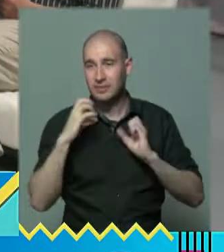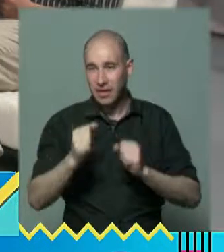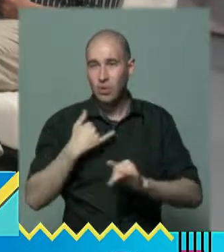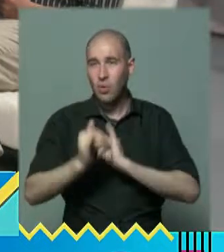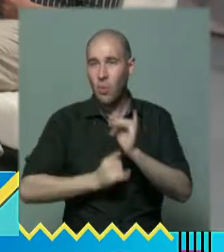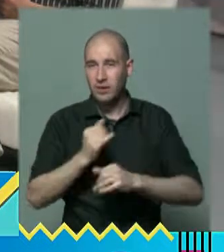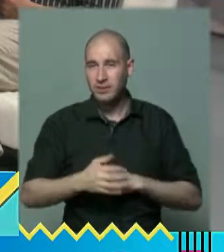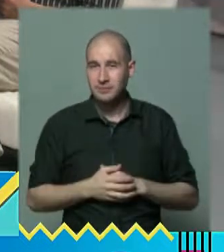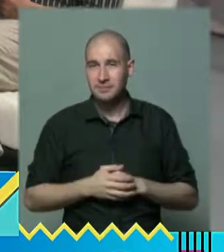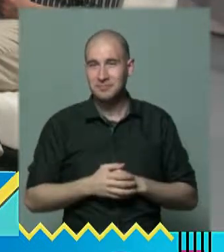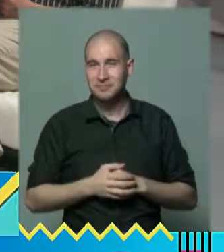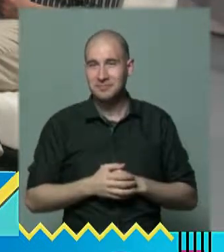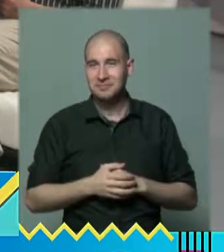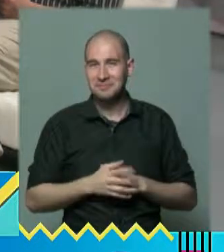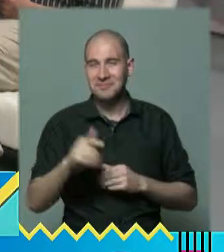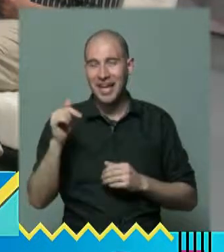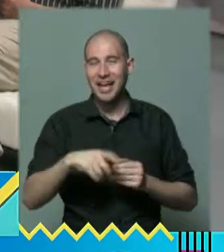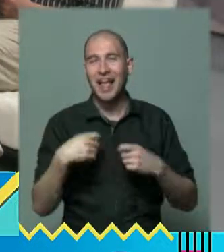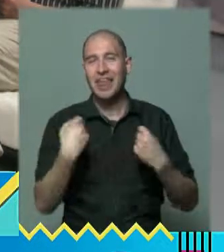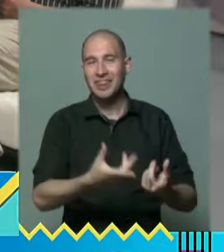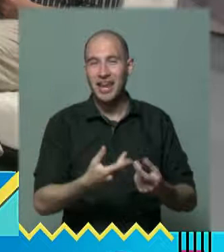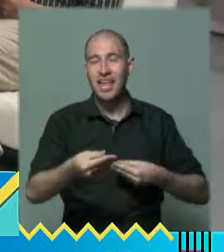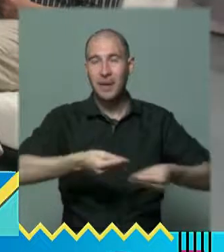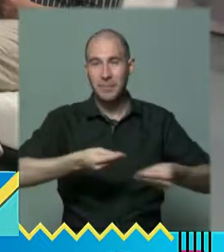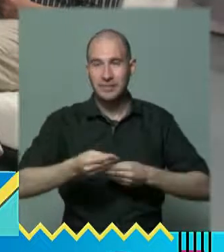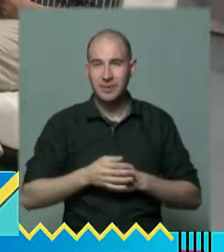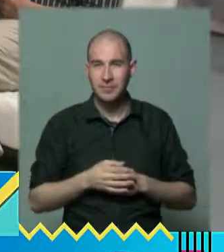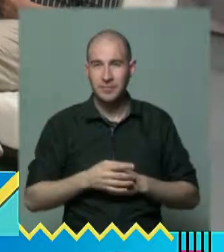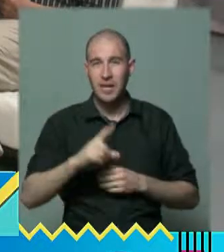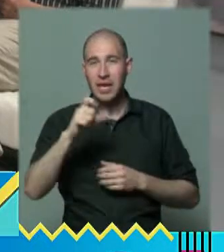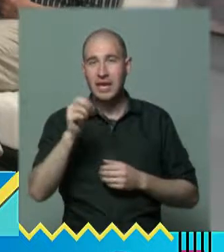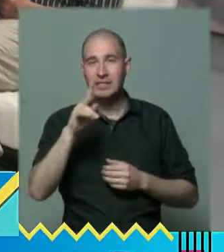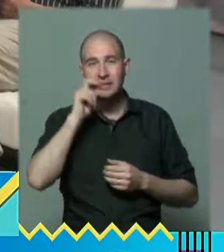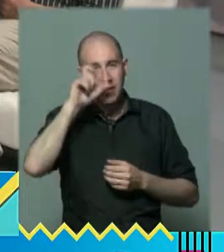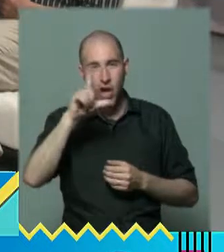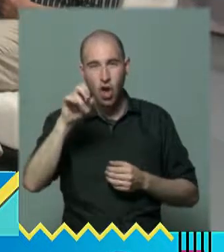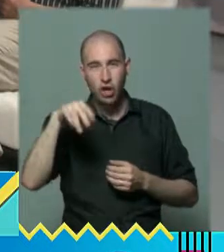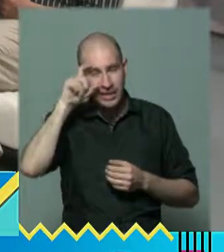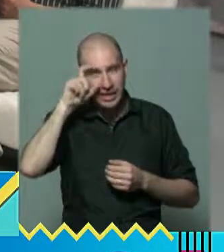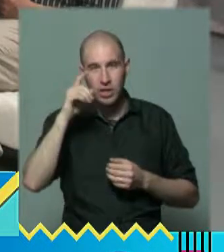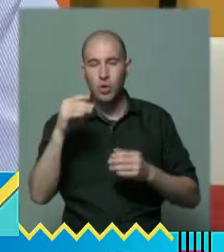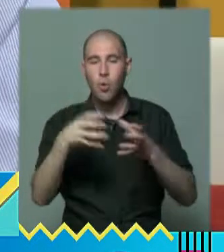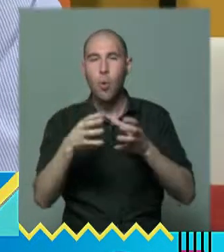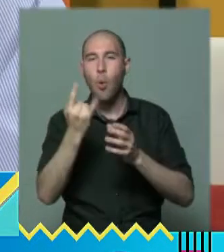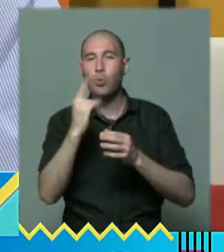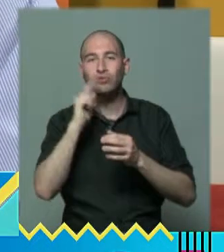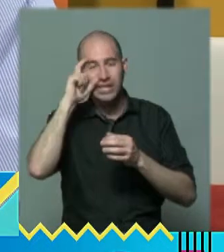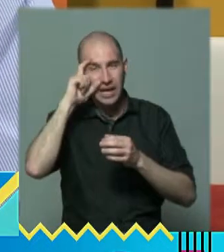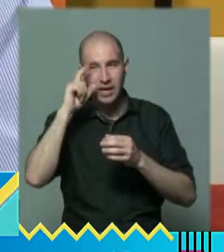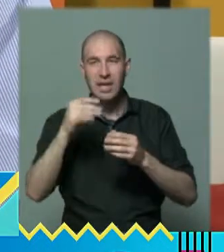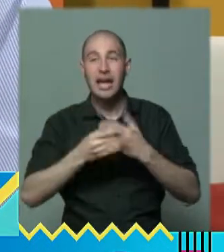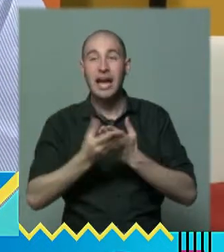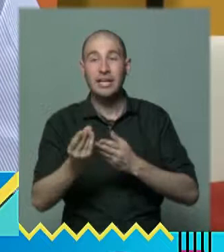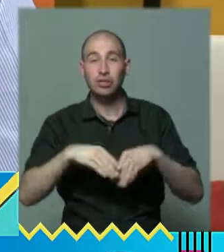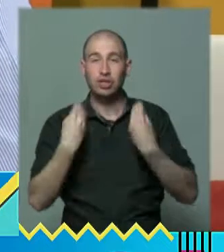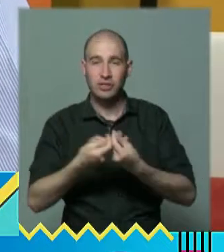voy a decir. Y está adjudicada a la empresa Cartelone y OAS, una UTE. El costo total